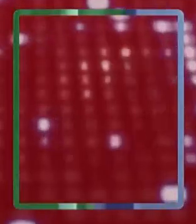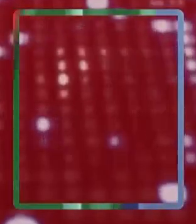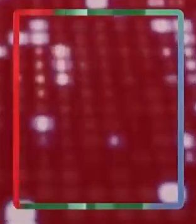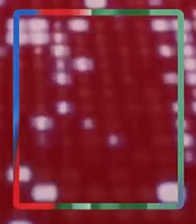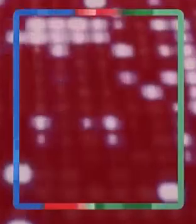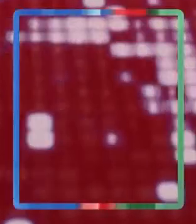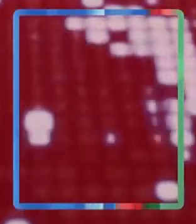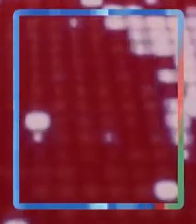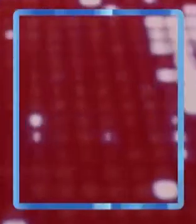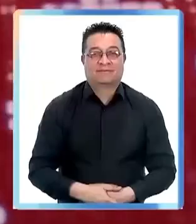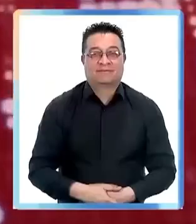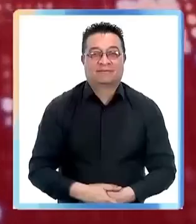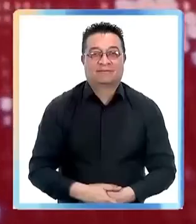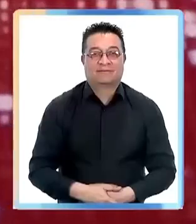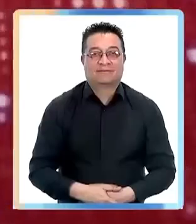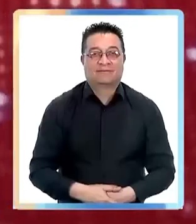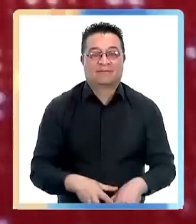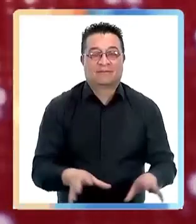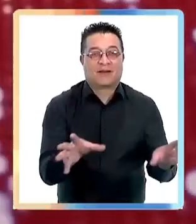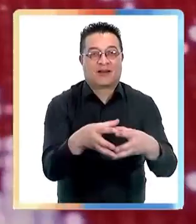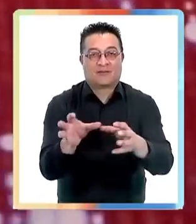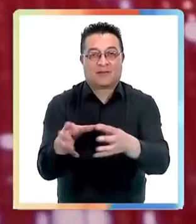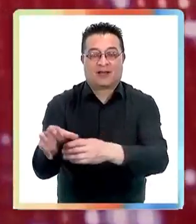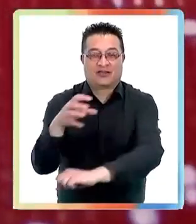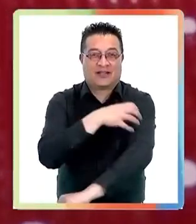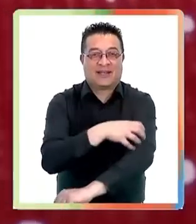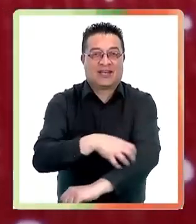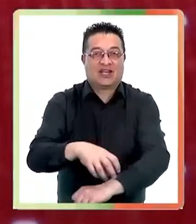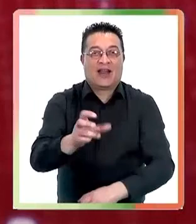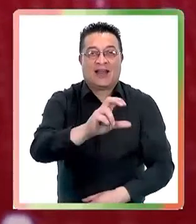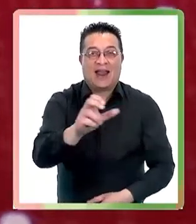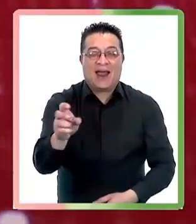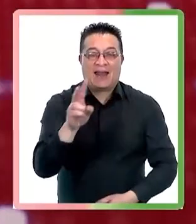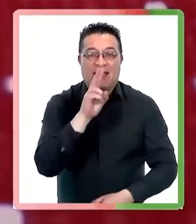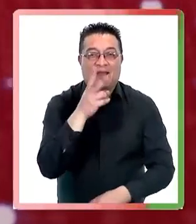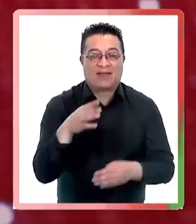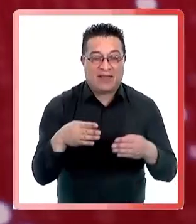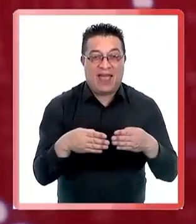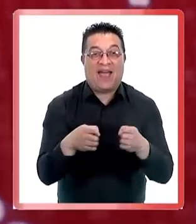Servicio de Impuestos Internos. Asociación Regional de Canales de Televisión de Señal